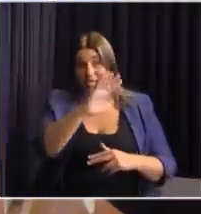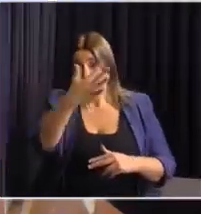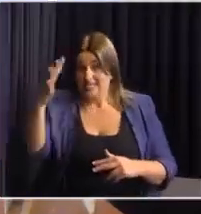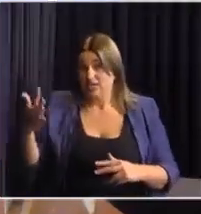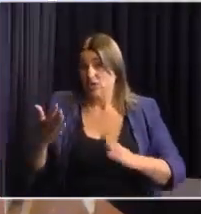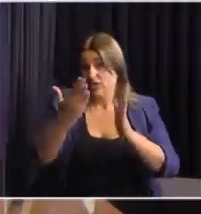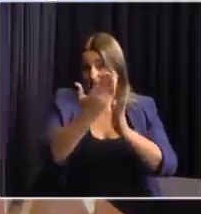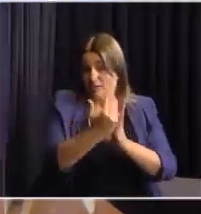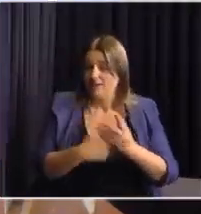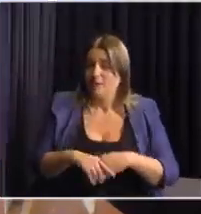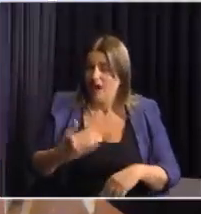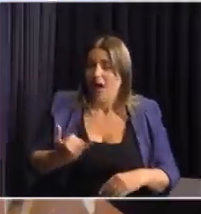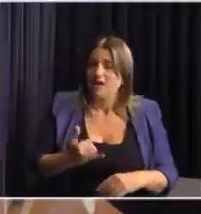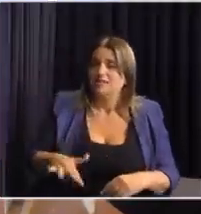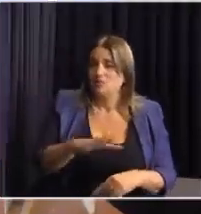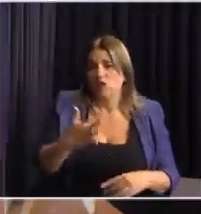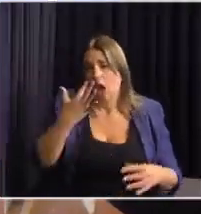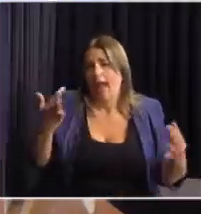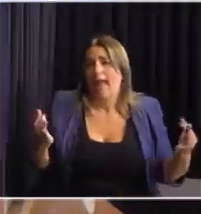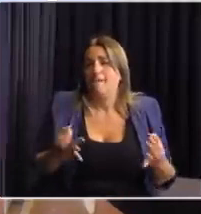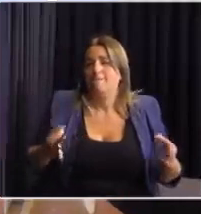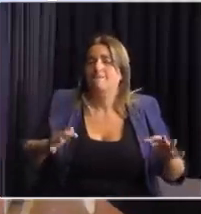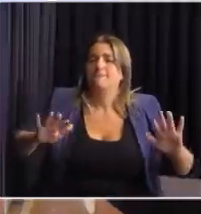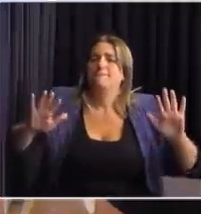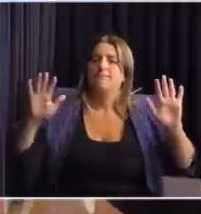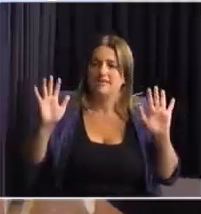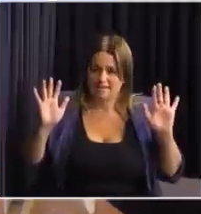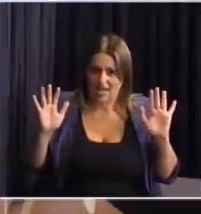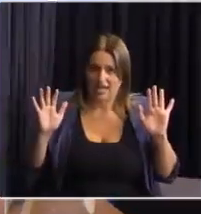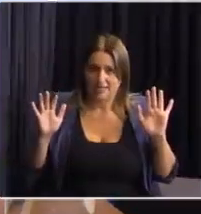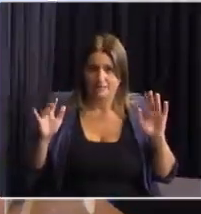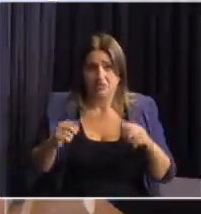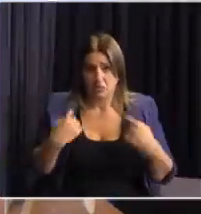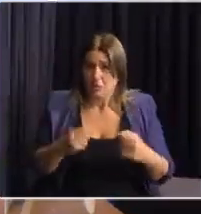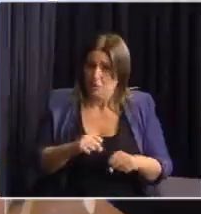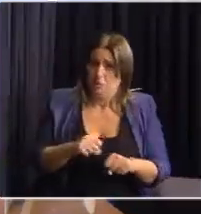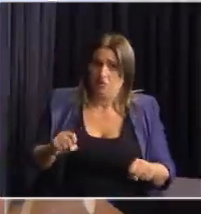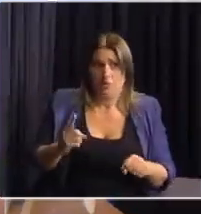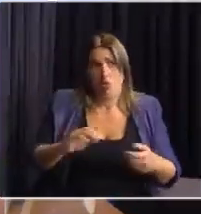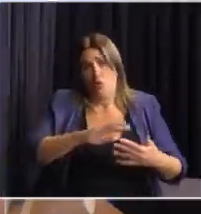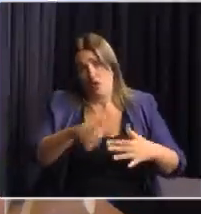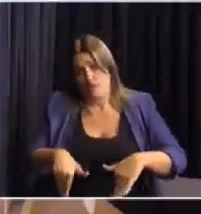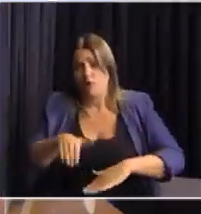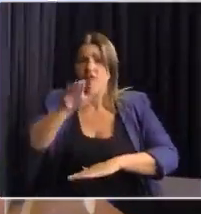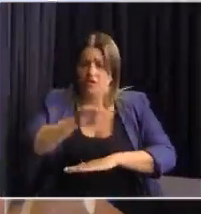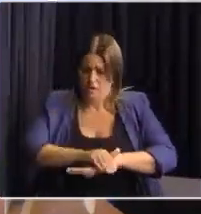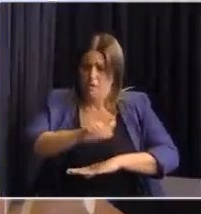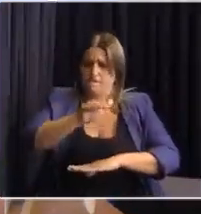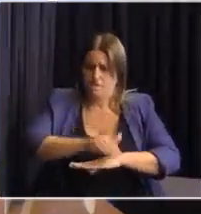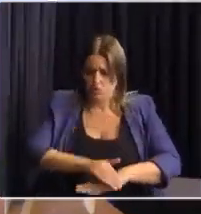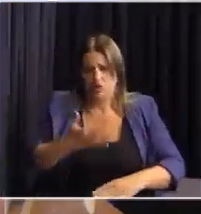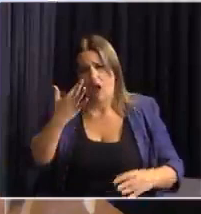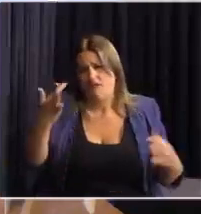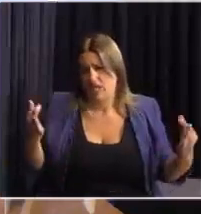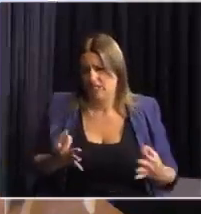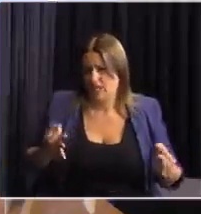pero obviamente hay situaciones particulares que, como ha pasado, las podremos atender de una forma responsable y segura,